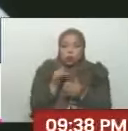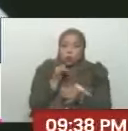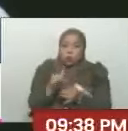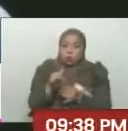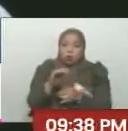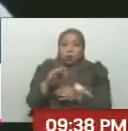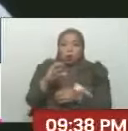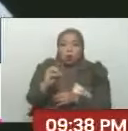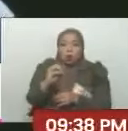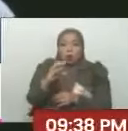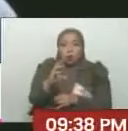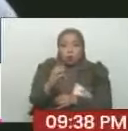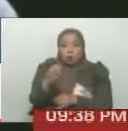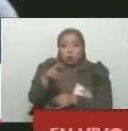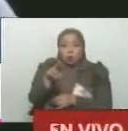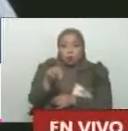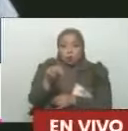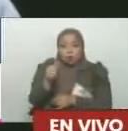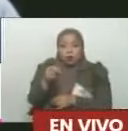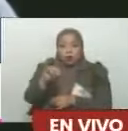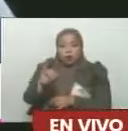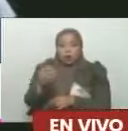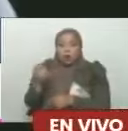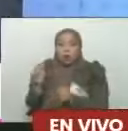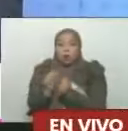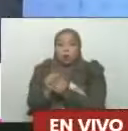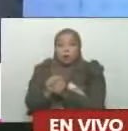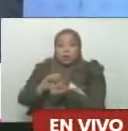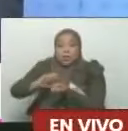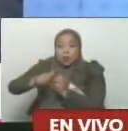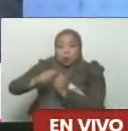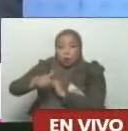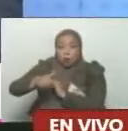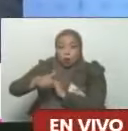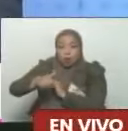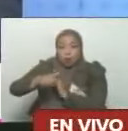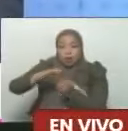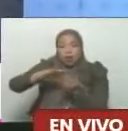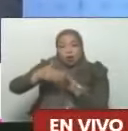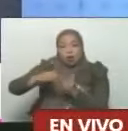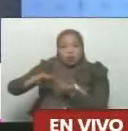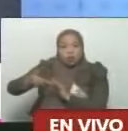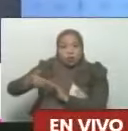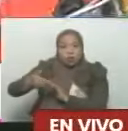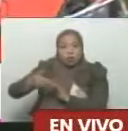a Ocumare la Costa. Eso arranca en el Limón. En el Limón. Siento.